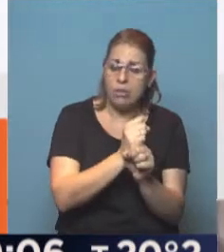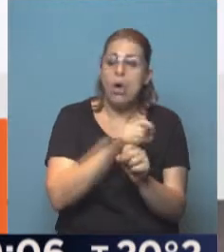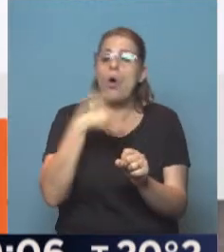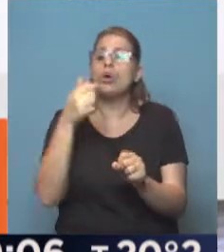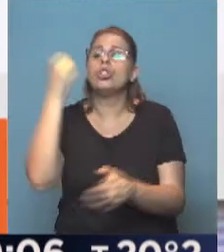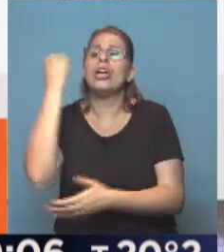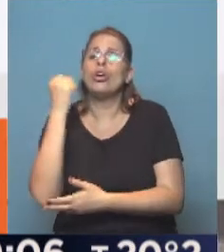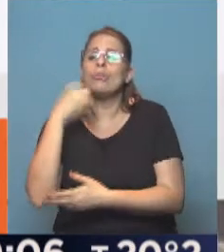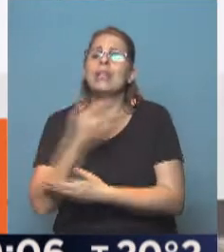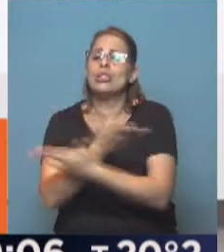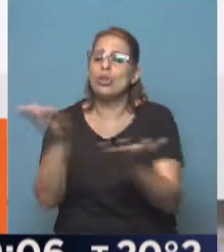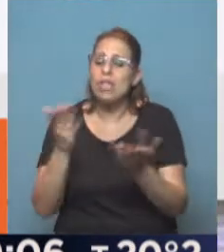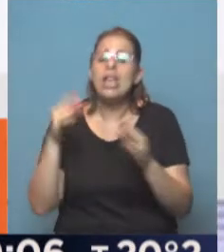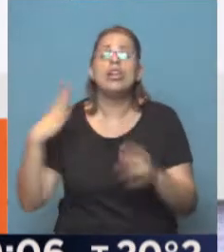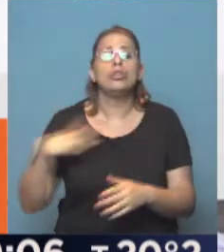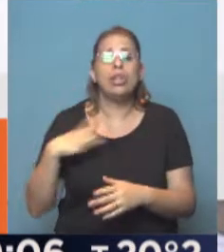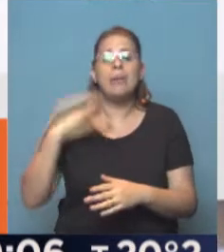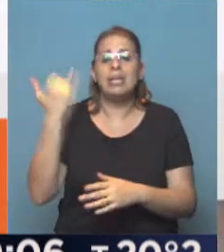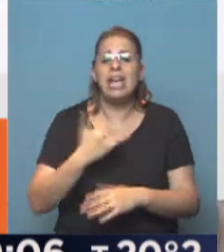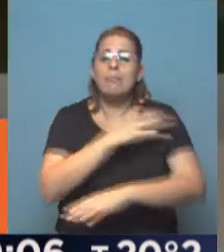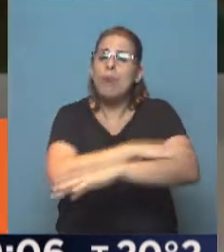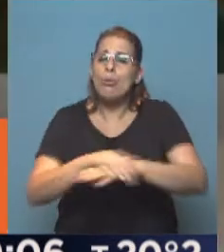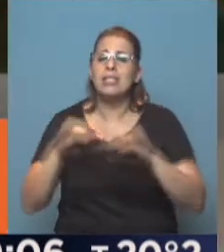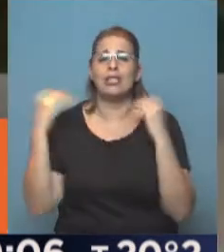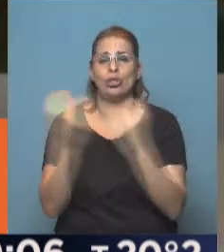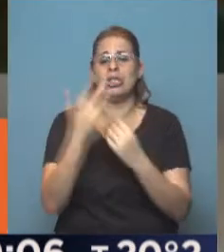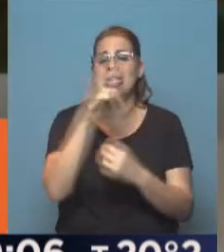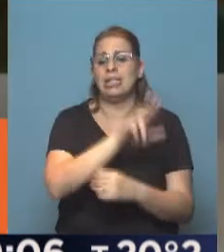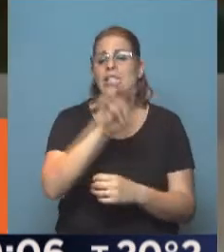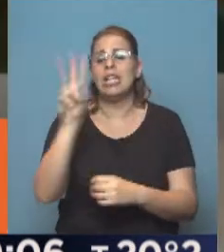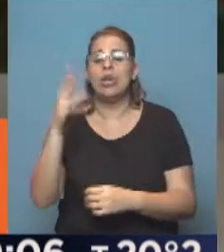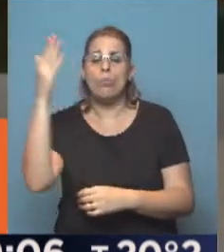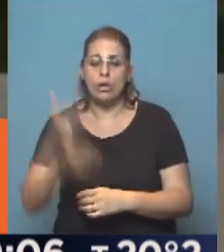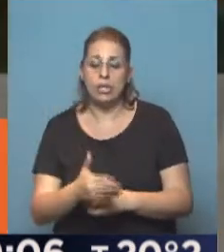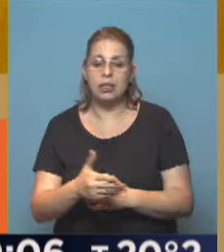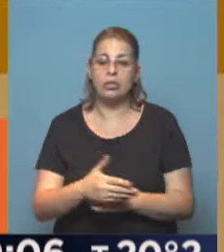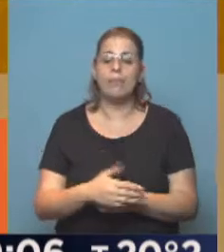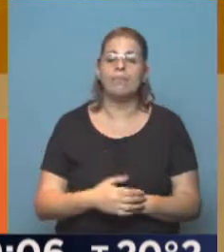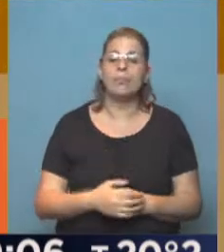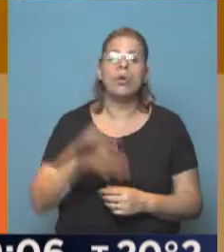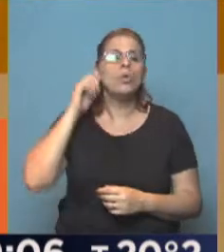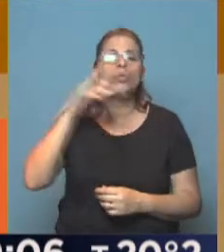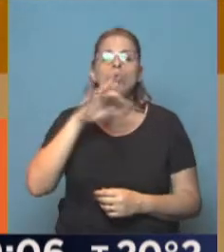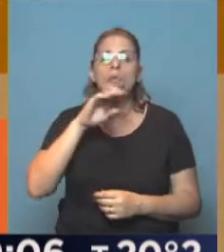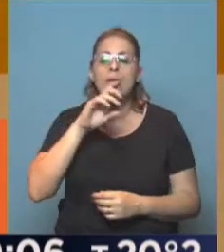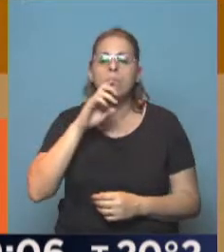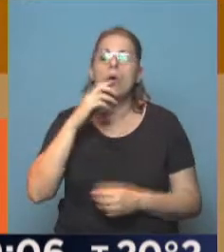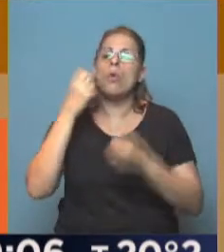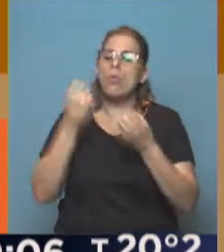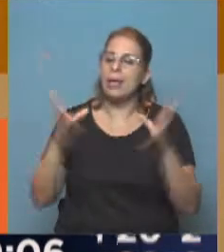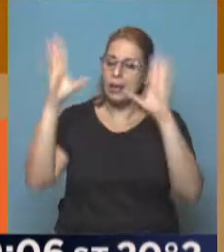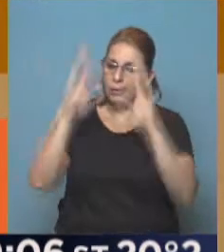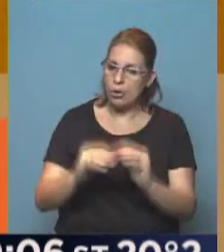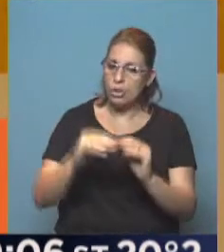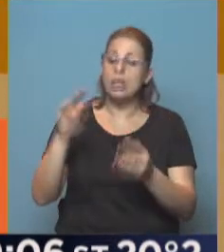economía, una sociedad que todavía tiene 32% de pobreza y elevado déficit fiscal. Gustavo, el diputado Laspina te está escuchando. Hola, muy buenas